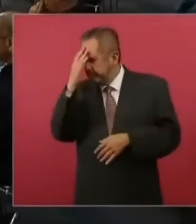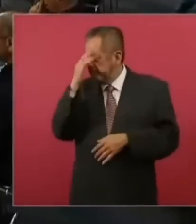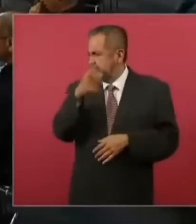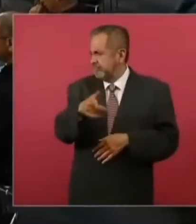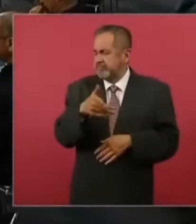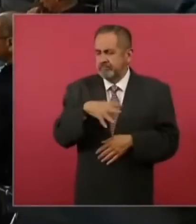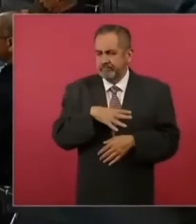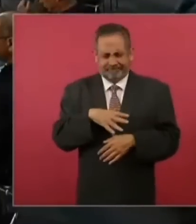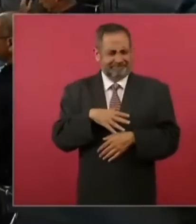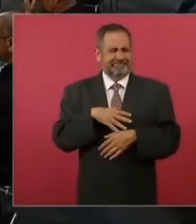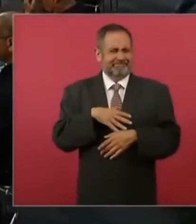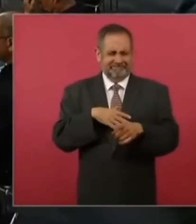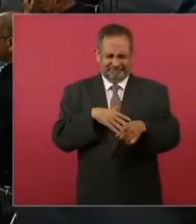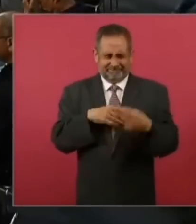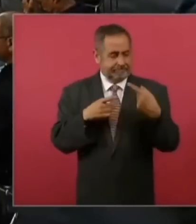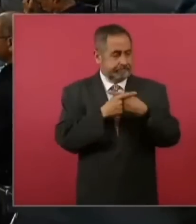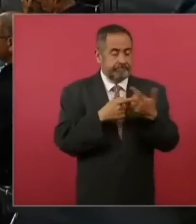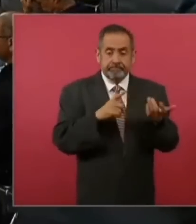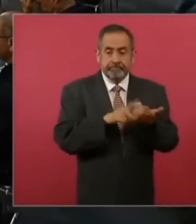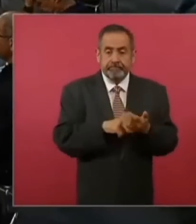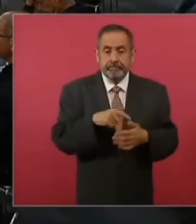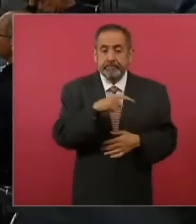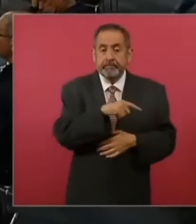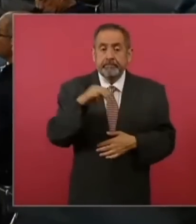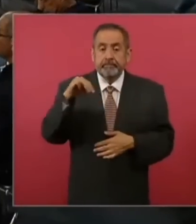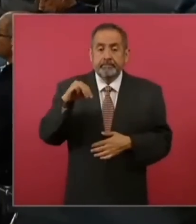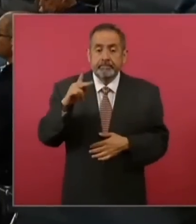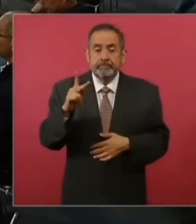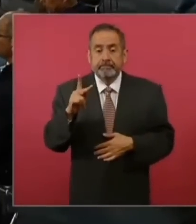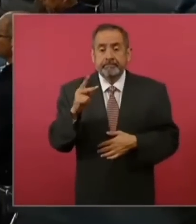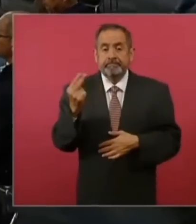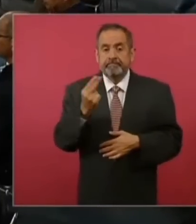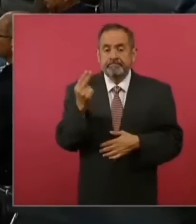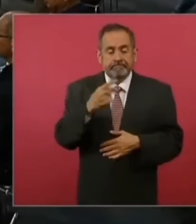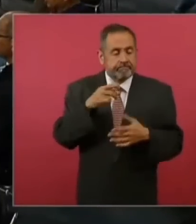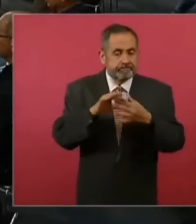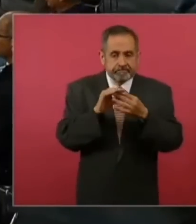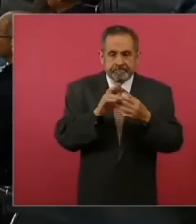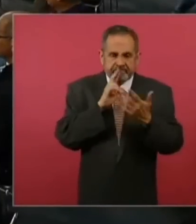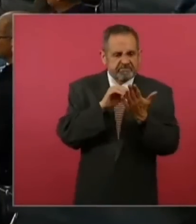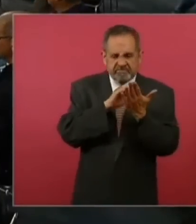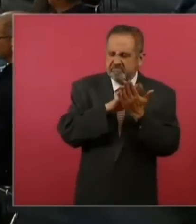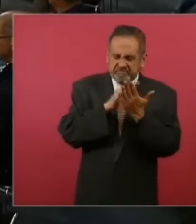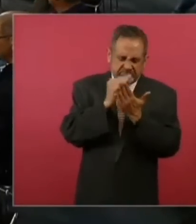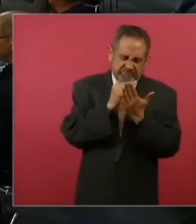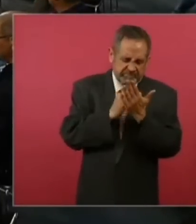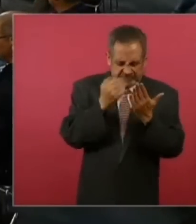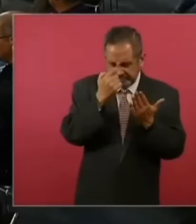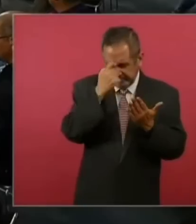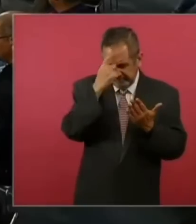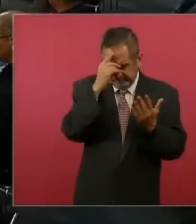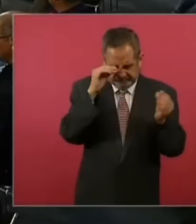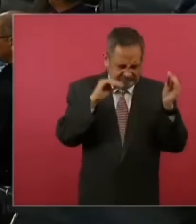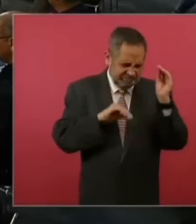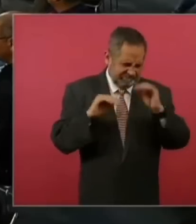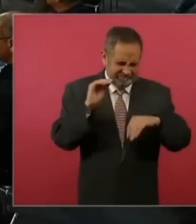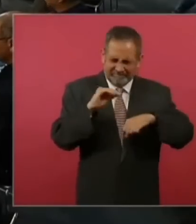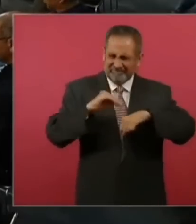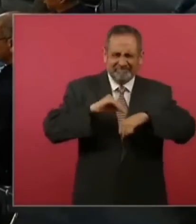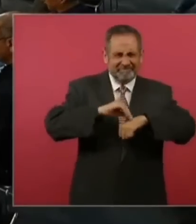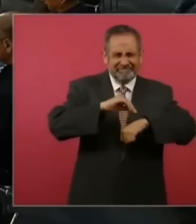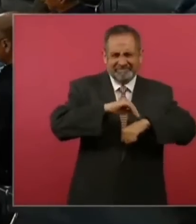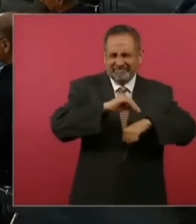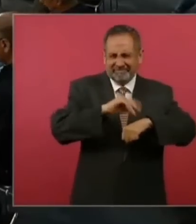embargo, este MP necesitaba entregar resultados y hay muchos delitos